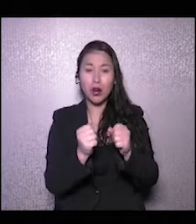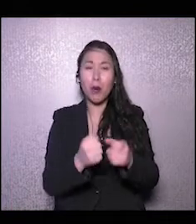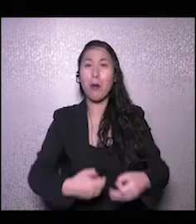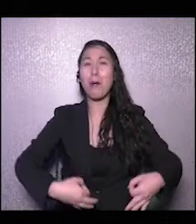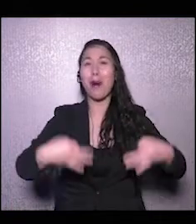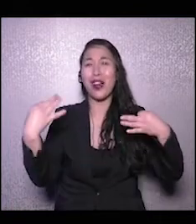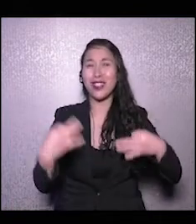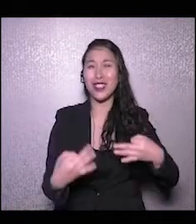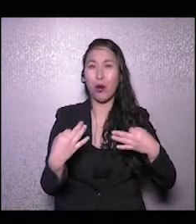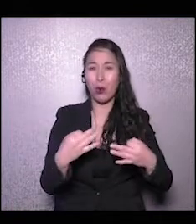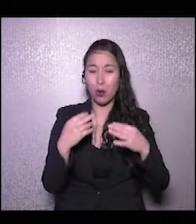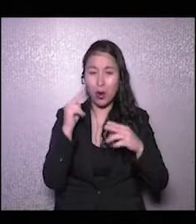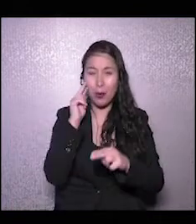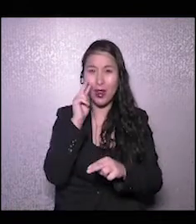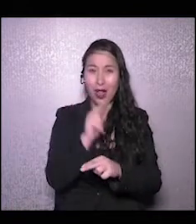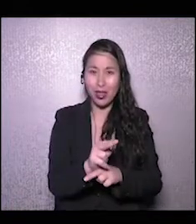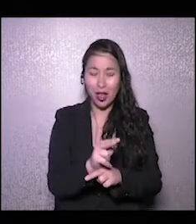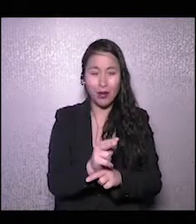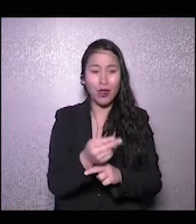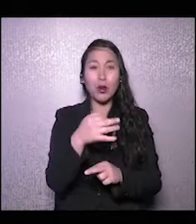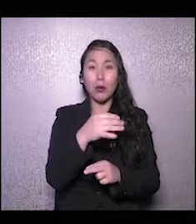que el médico sin el sistema.